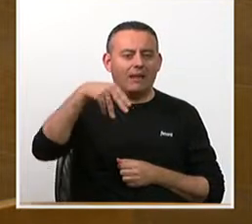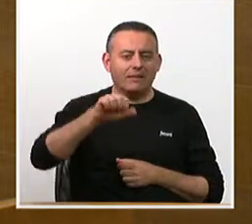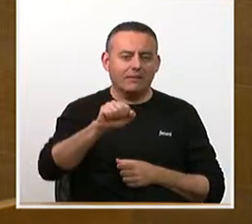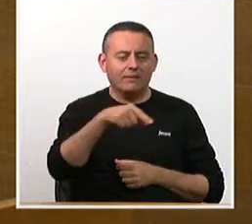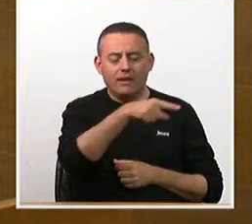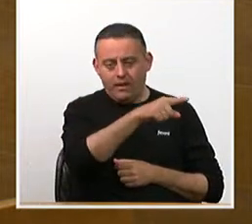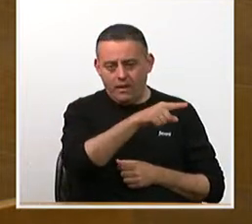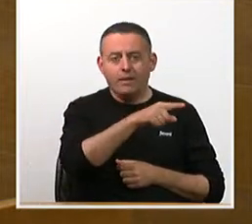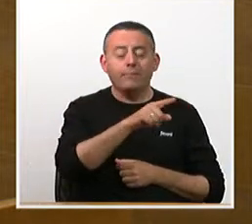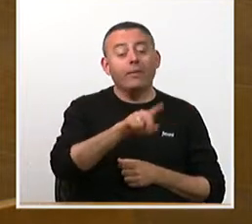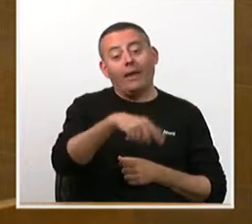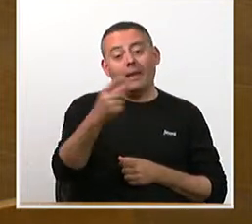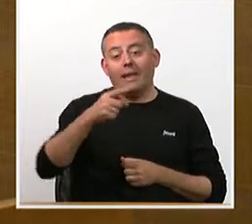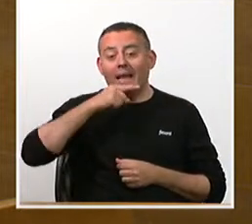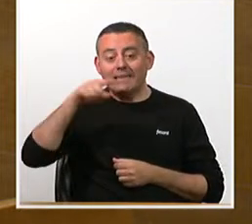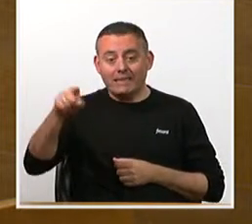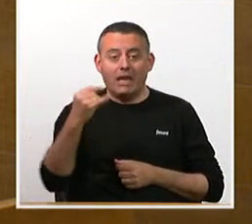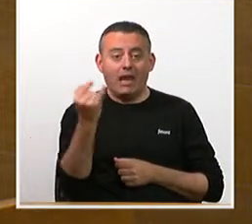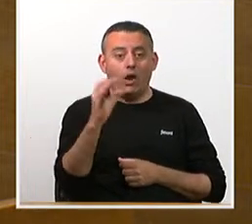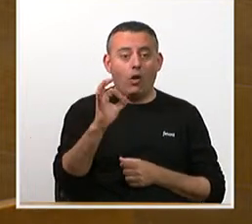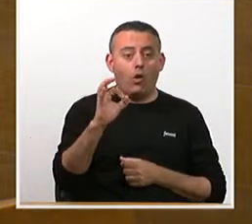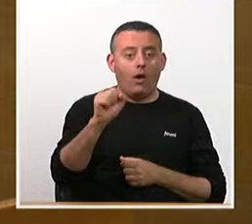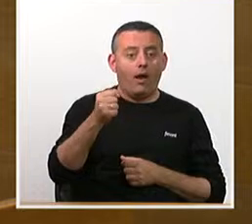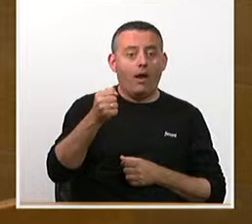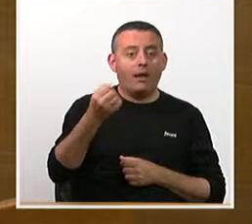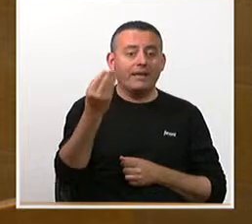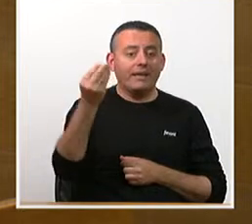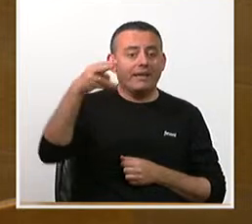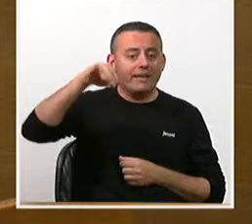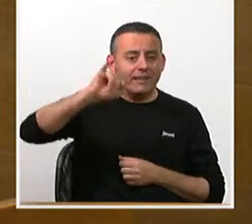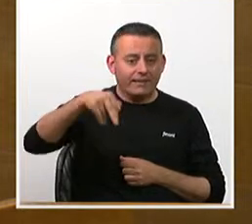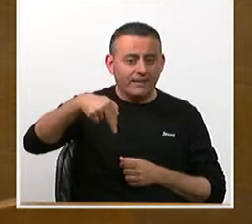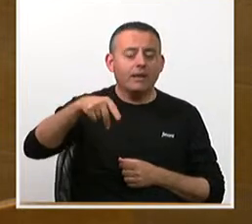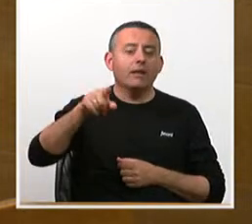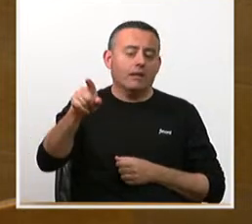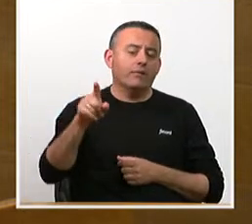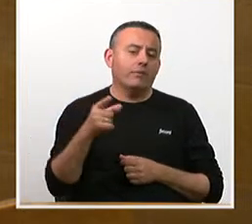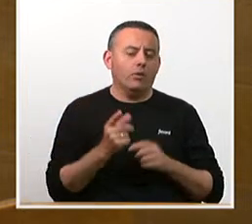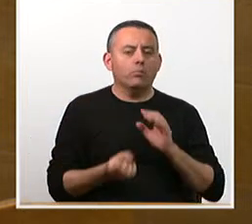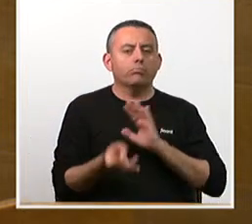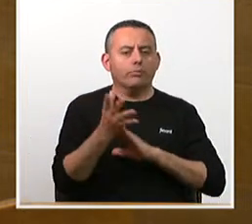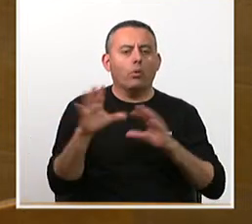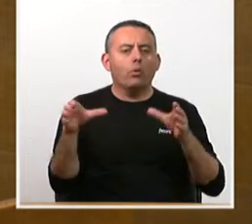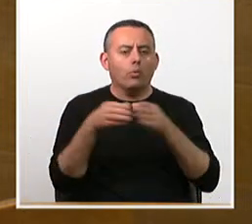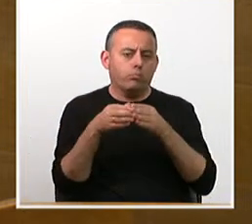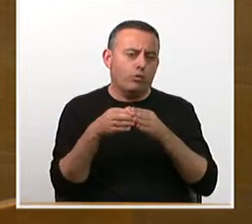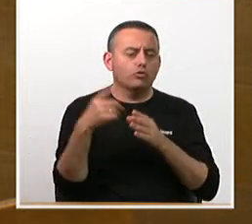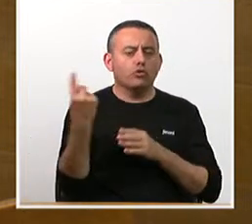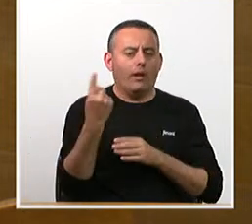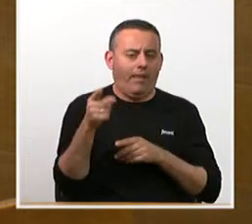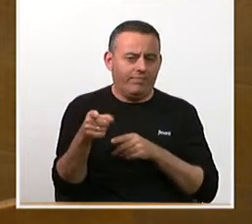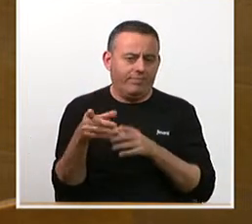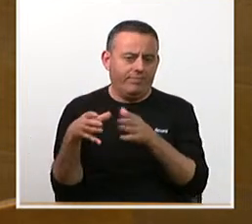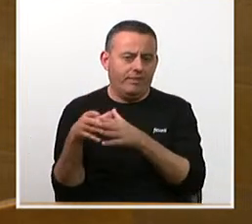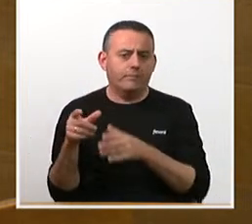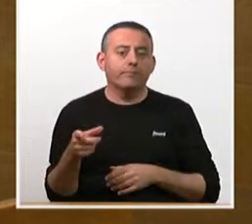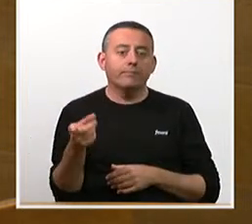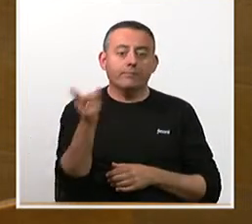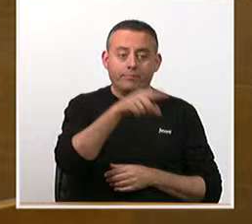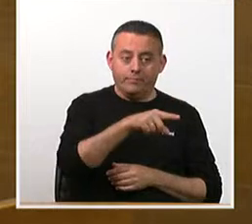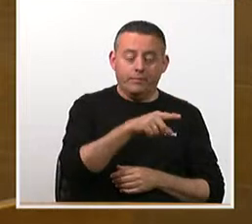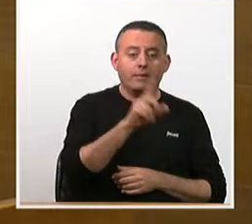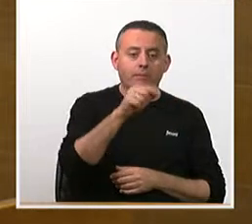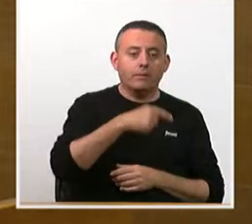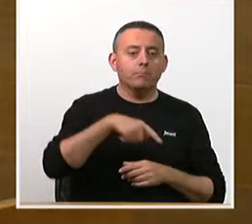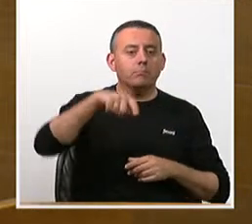está Joaquín Pérez Vázquez fundador del grupo empresarial soledad en la universidad alicante está Adolfo utor presidente de balearia y